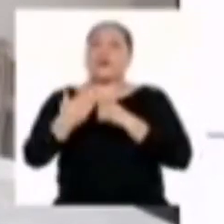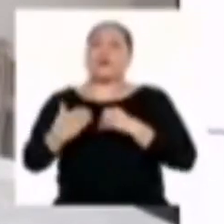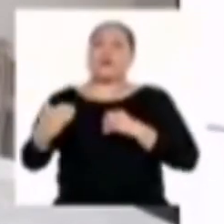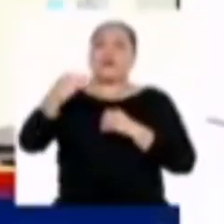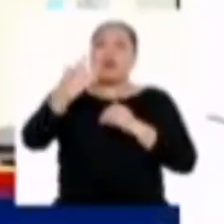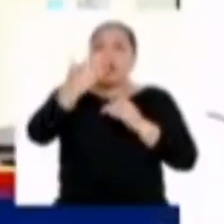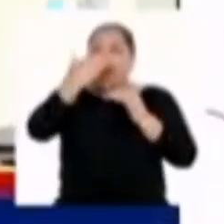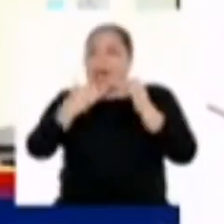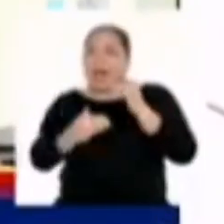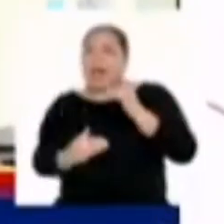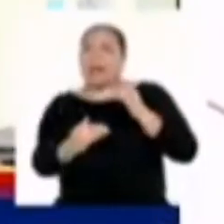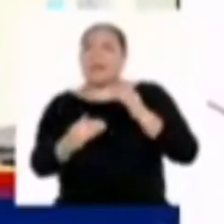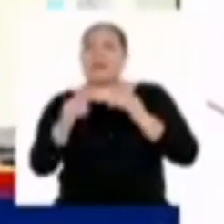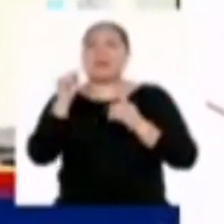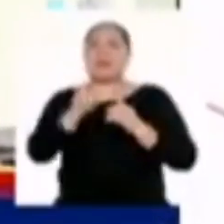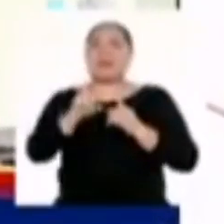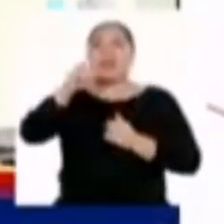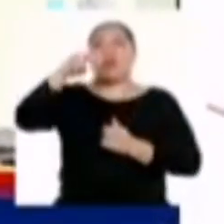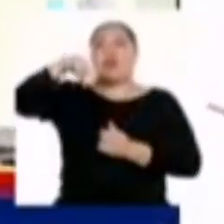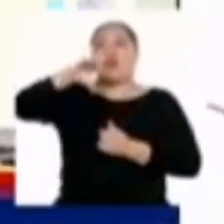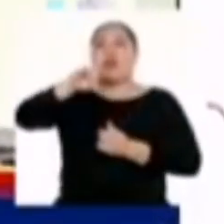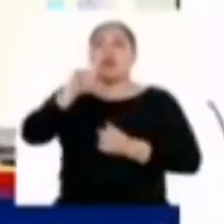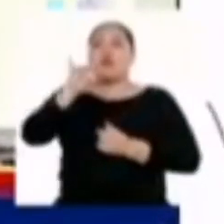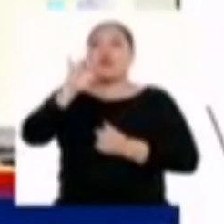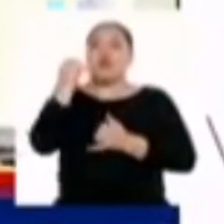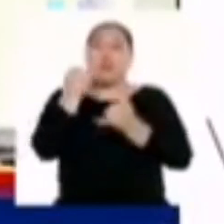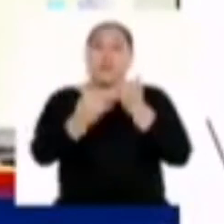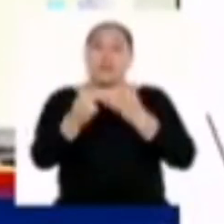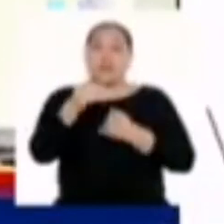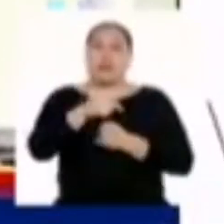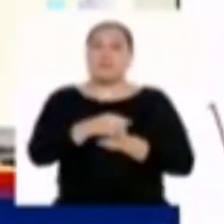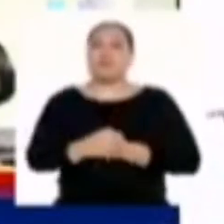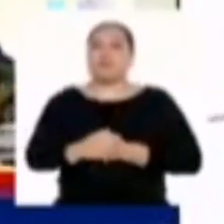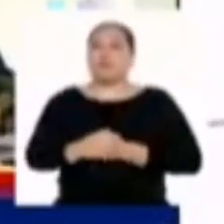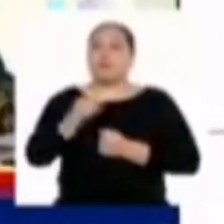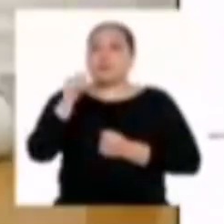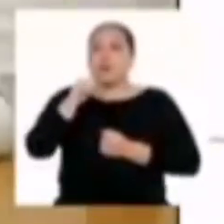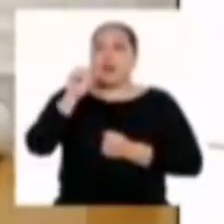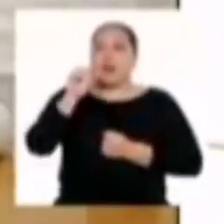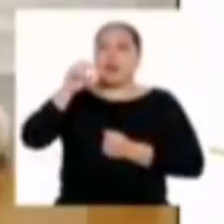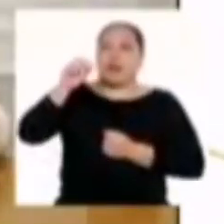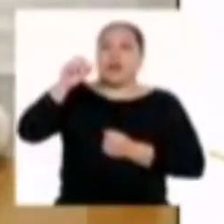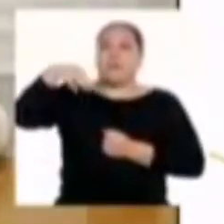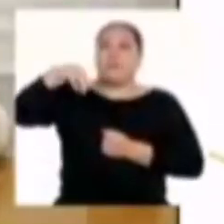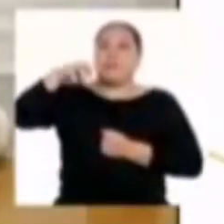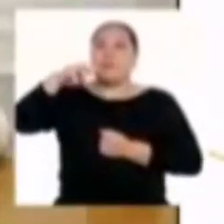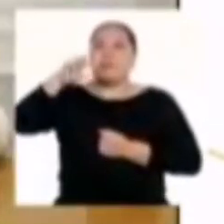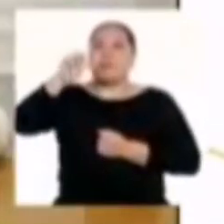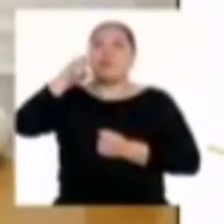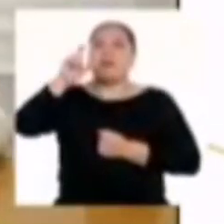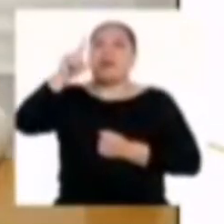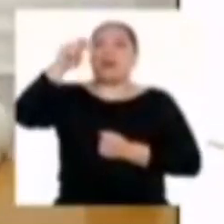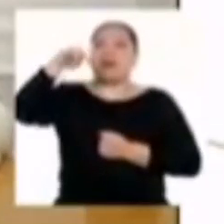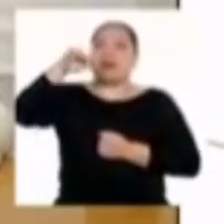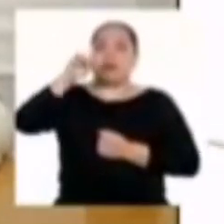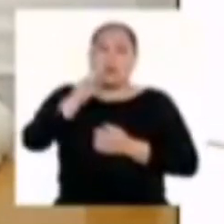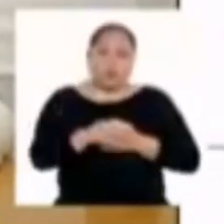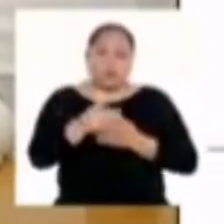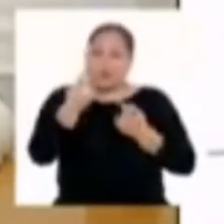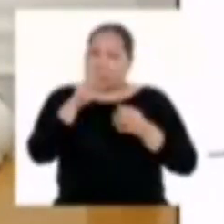llegar a la conclusión. Valentino, ¿encontraste textos de opinión sobre el tema de la biodiversidad? De hecho, sí